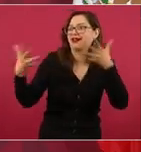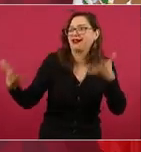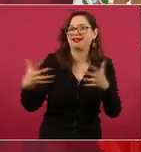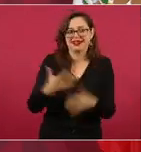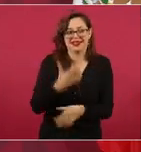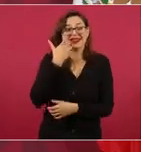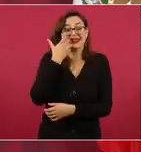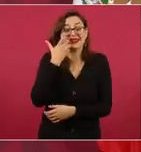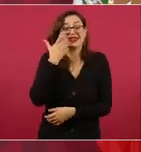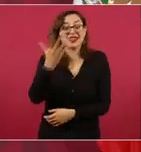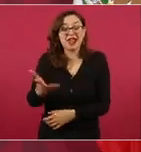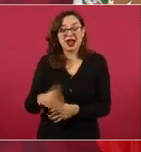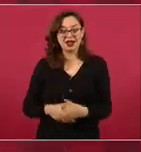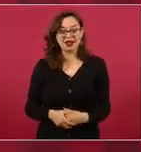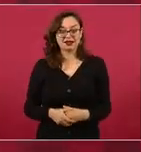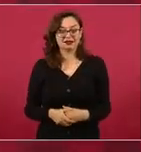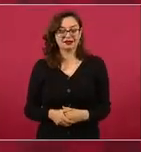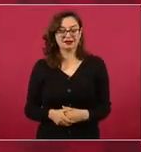refinería así,